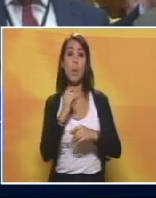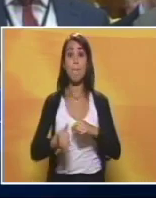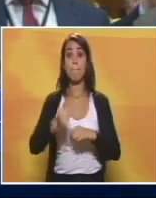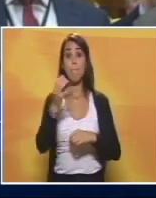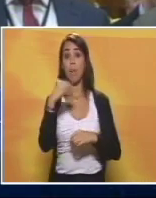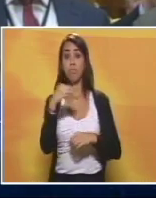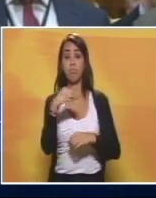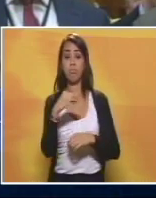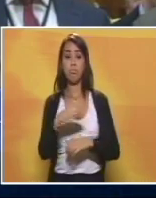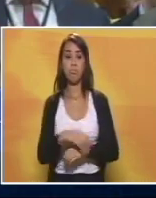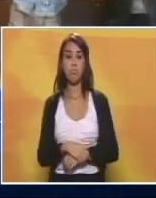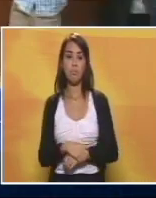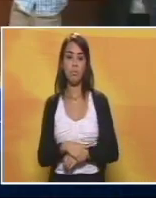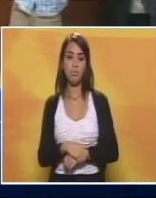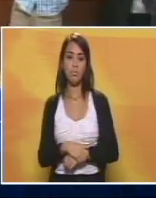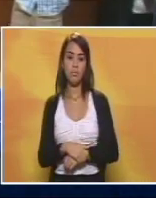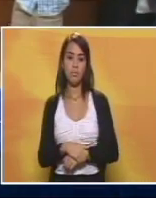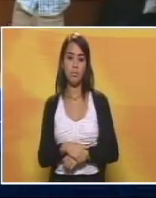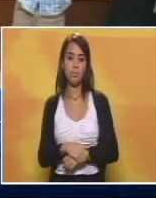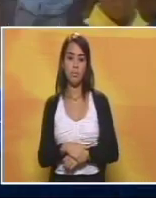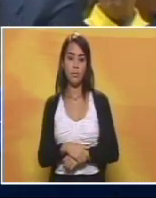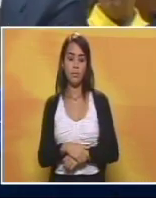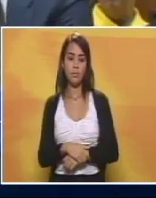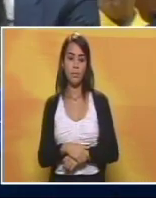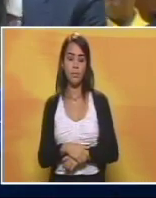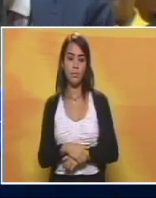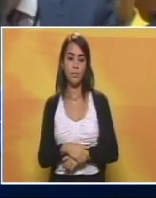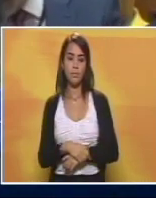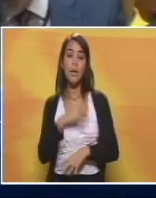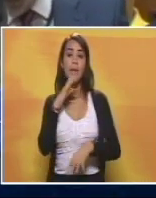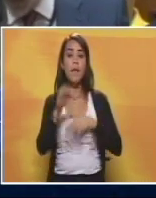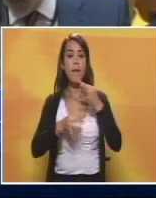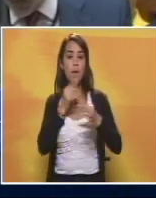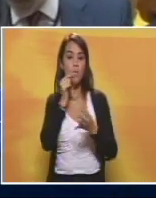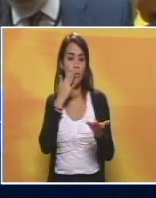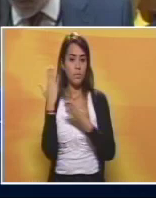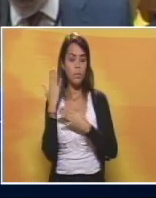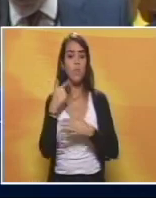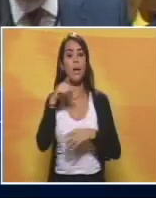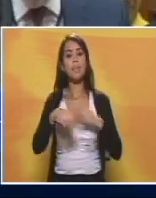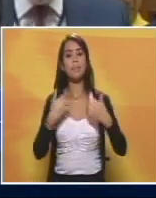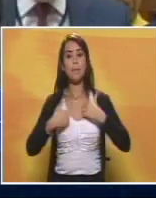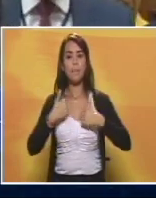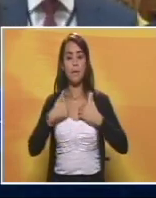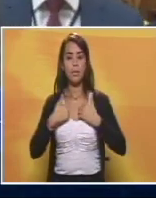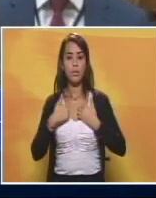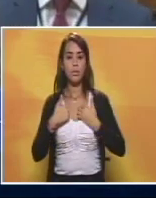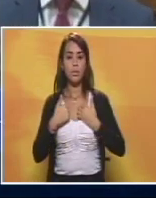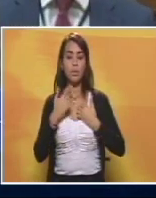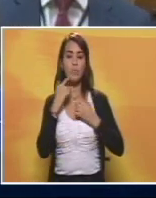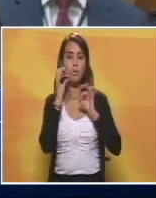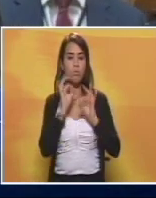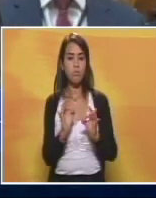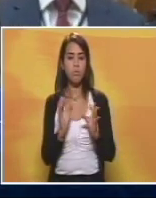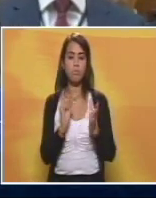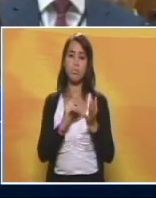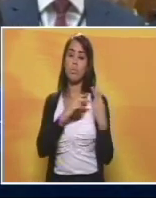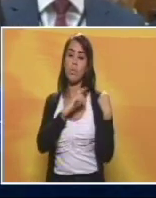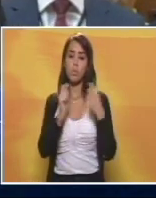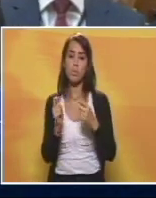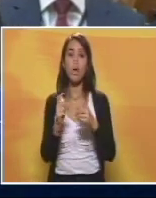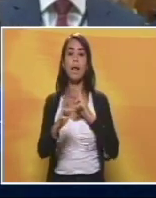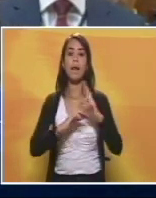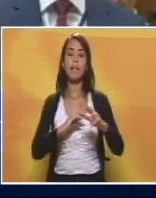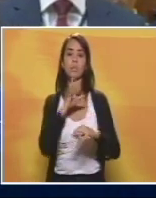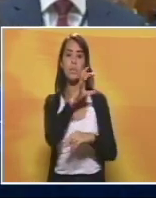eso proporcionalmente las declaraciones de complejos fueron ofrecidas este miércoles durante su comparecencia ante el comité de